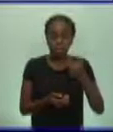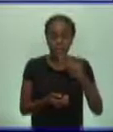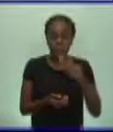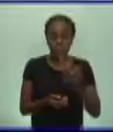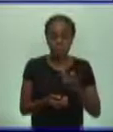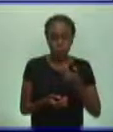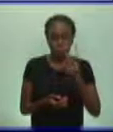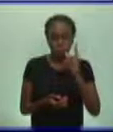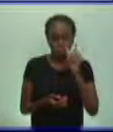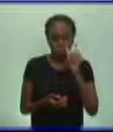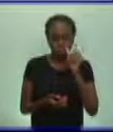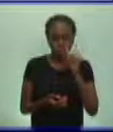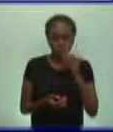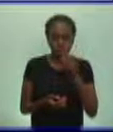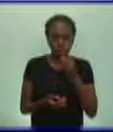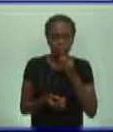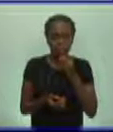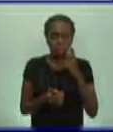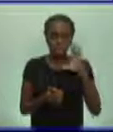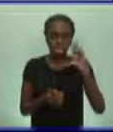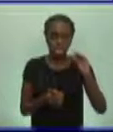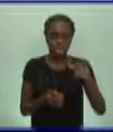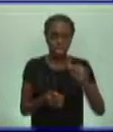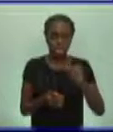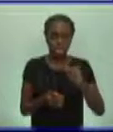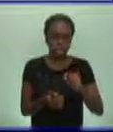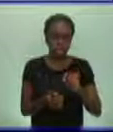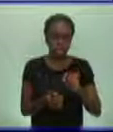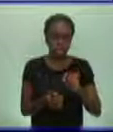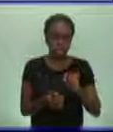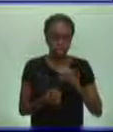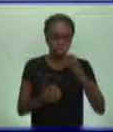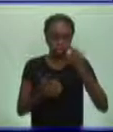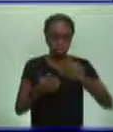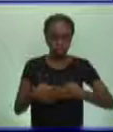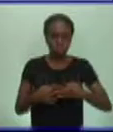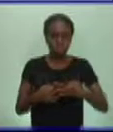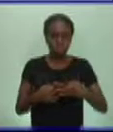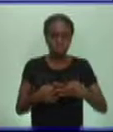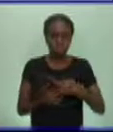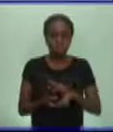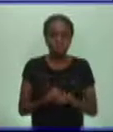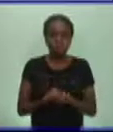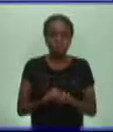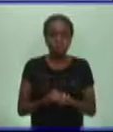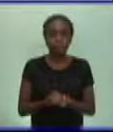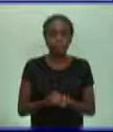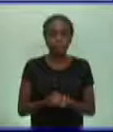propias conclusiones del asunto y hasta se sentía convencido, pero